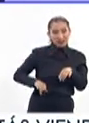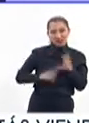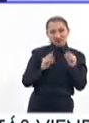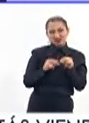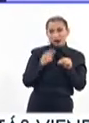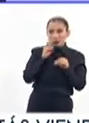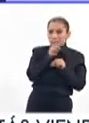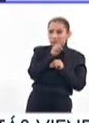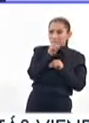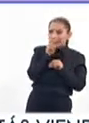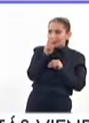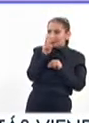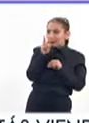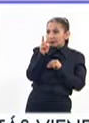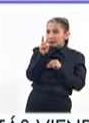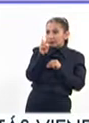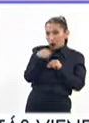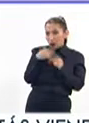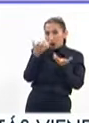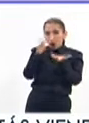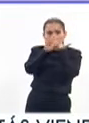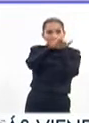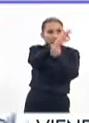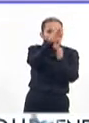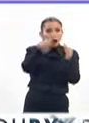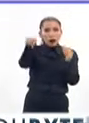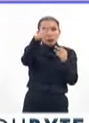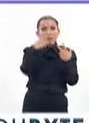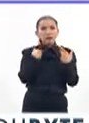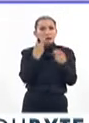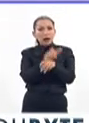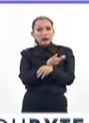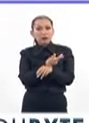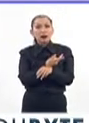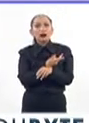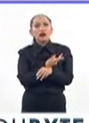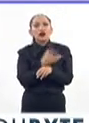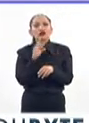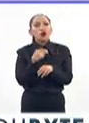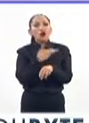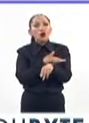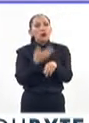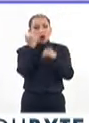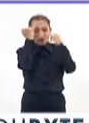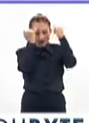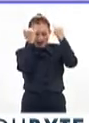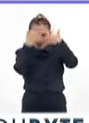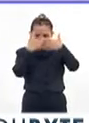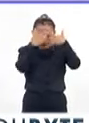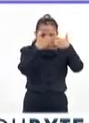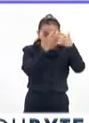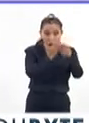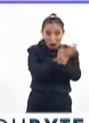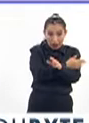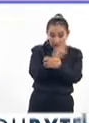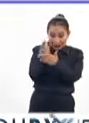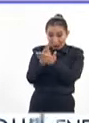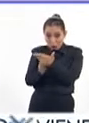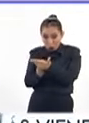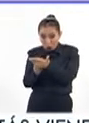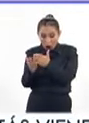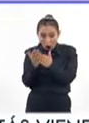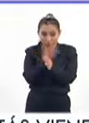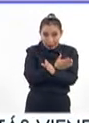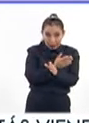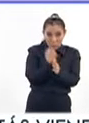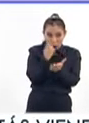interesante. Entonces, pues sí, se alimenta de todo, ¿no? No sé si llamarle proceso creativo, pero antes de sentarme a hacer ese primer